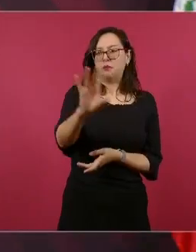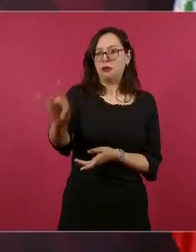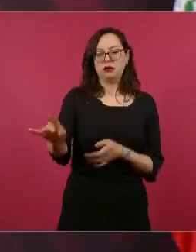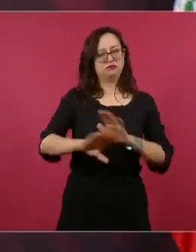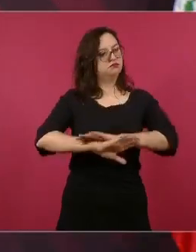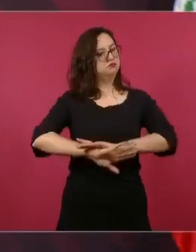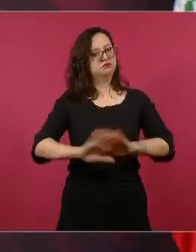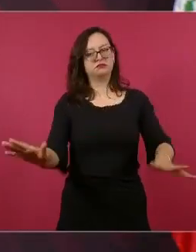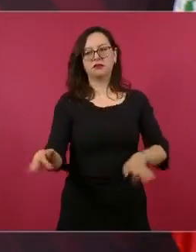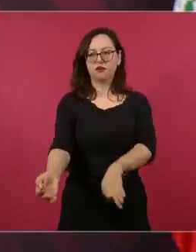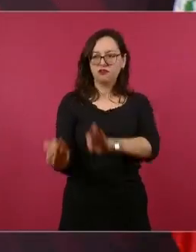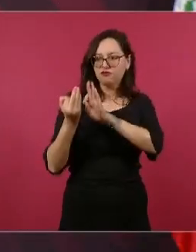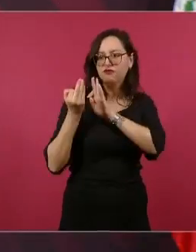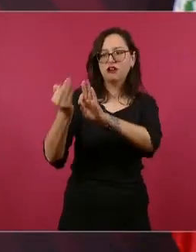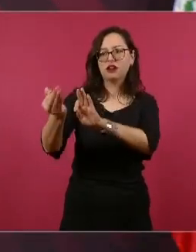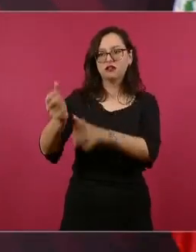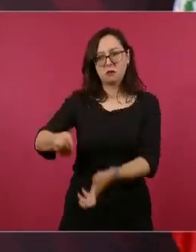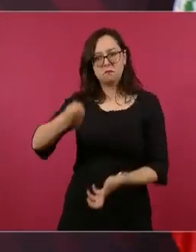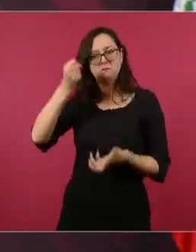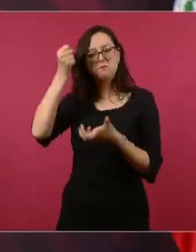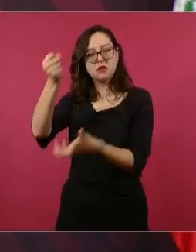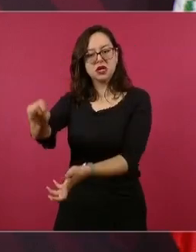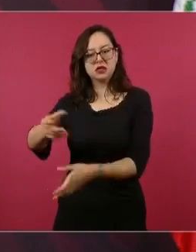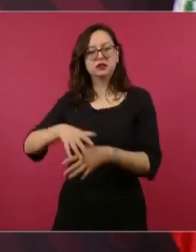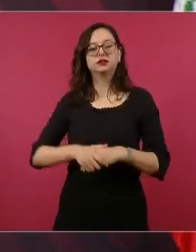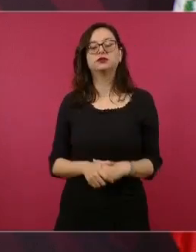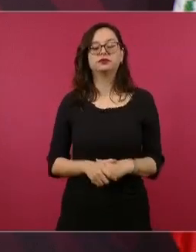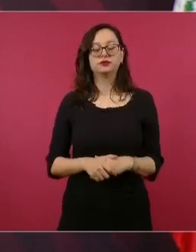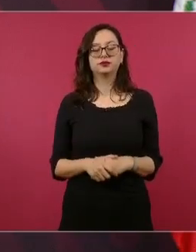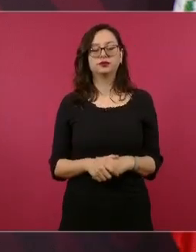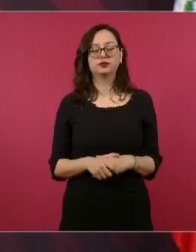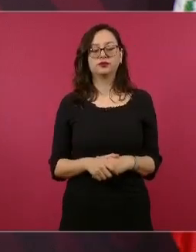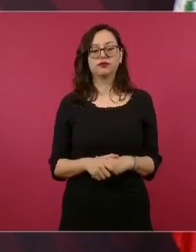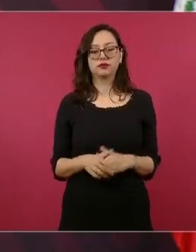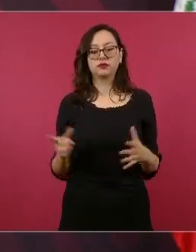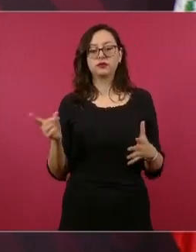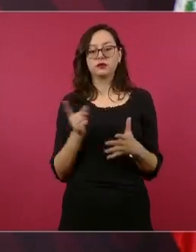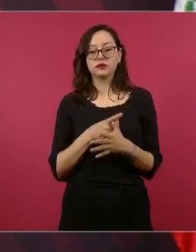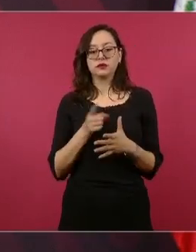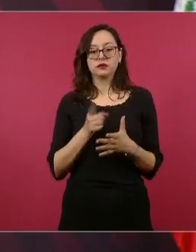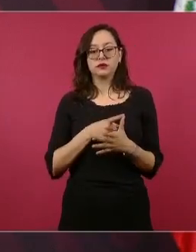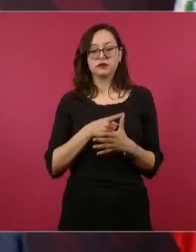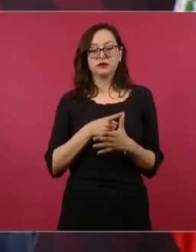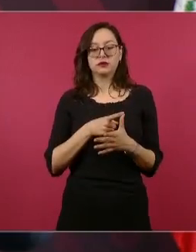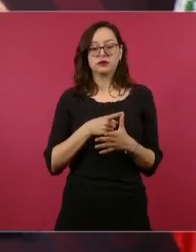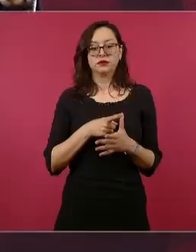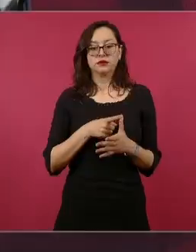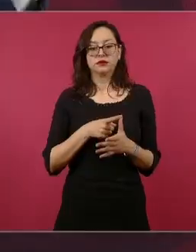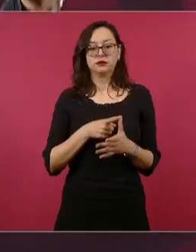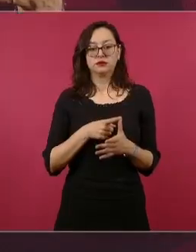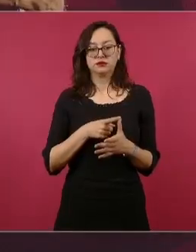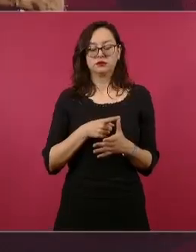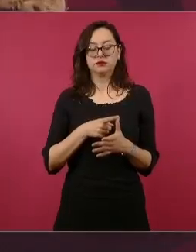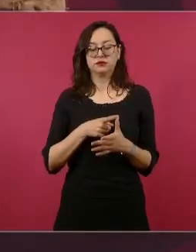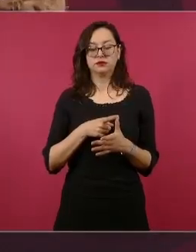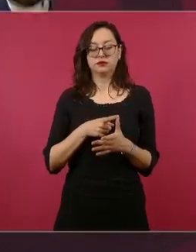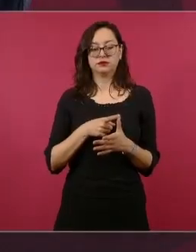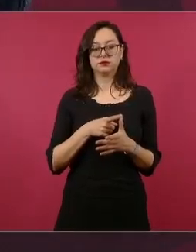ya hemos avanzado mucho en el desarrollo